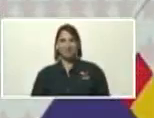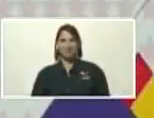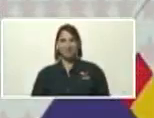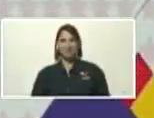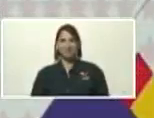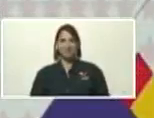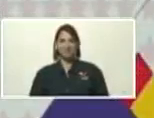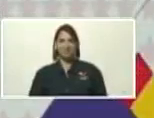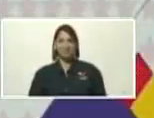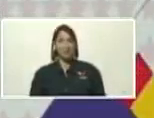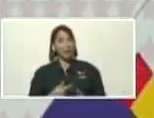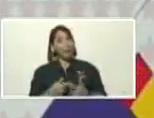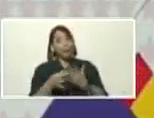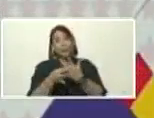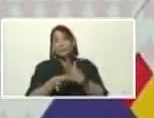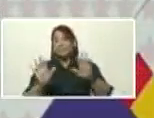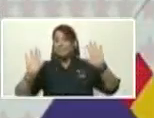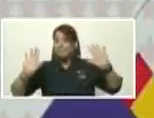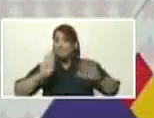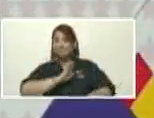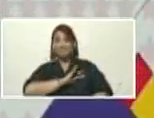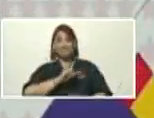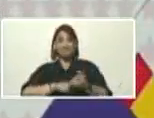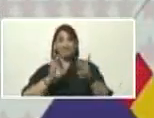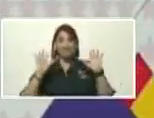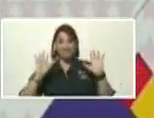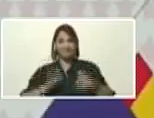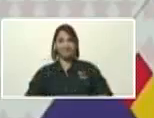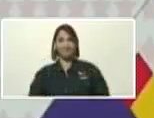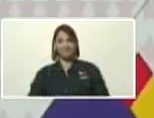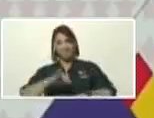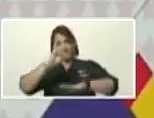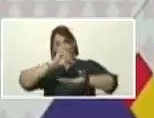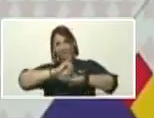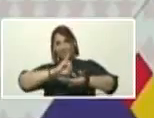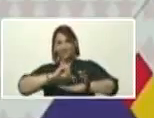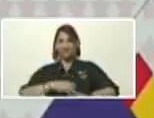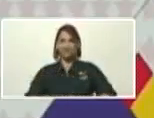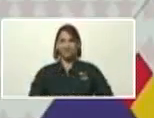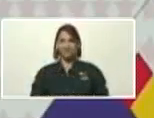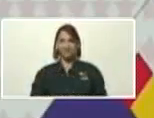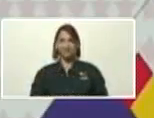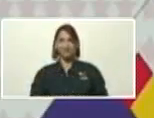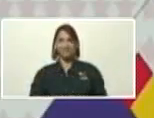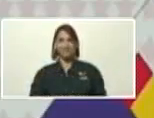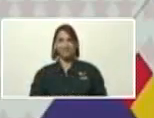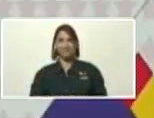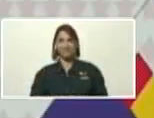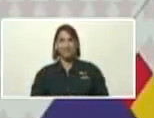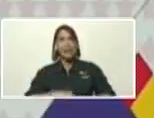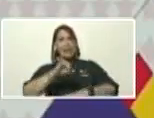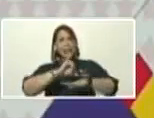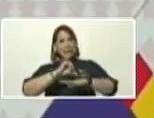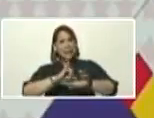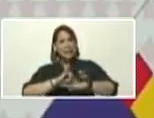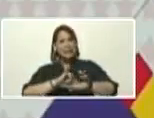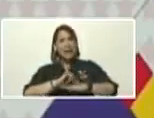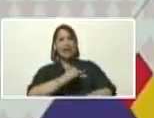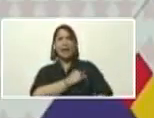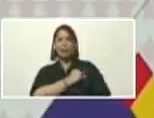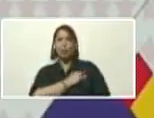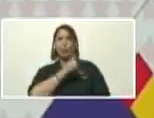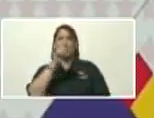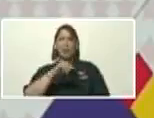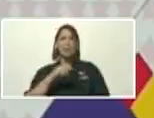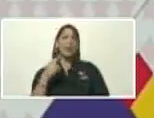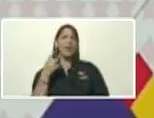Entonces, bueno, me casaré con Cilita. Por la iglesia. Por la iglesia católica y por la iglesia